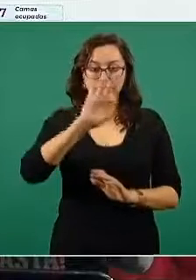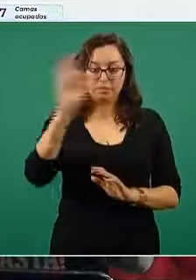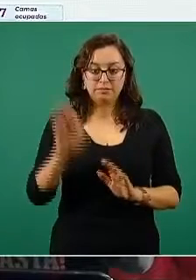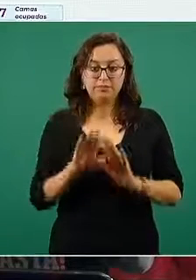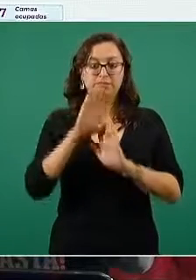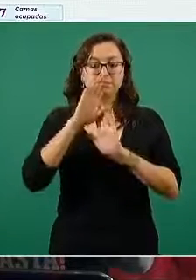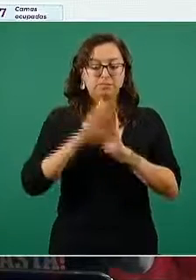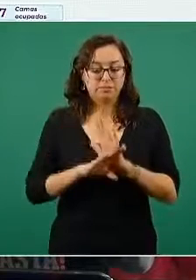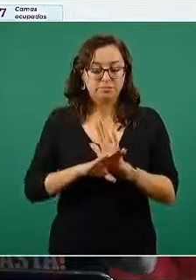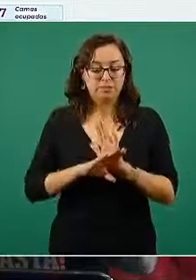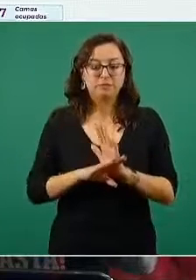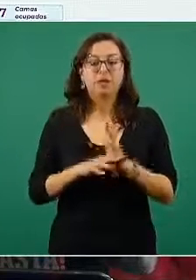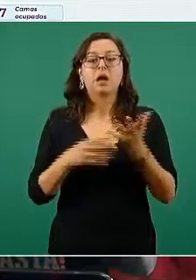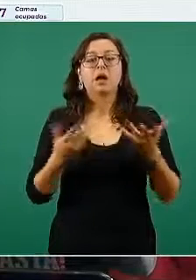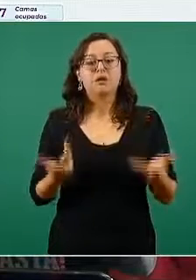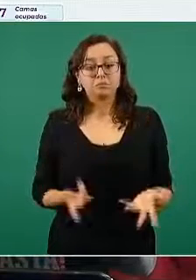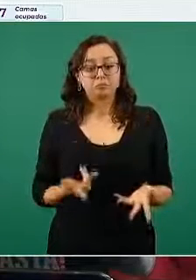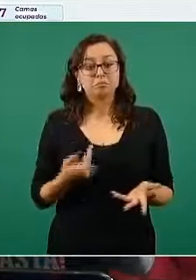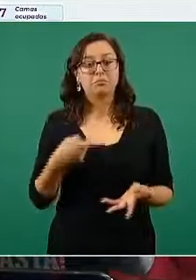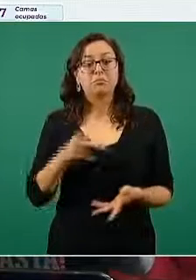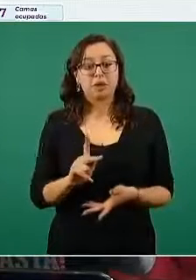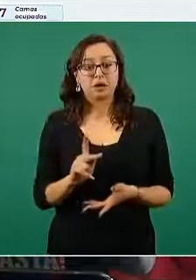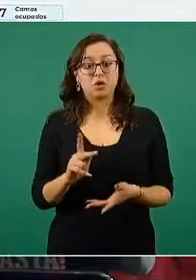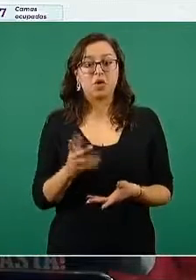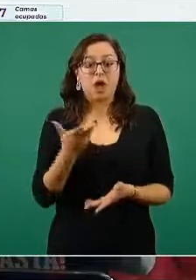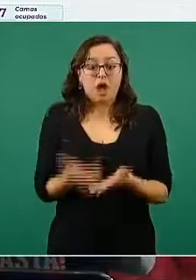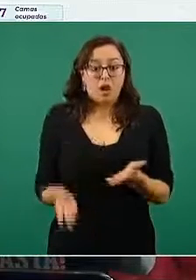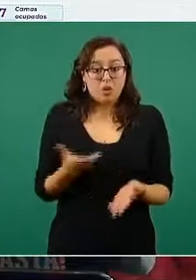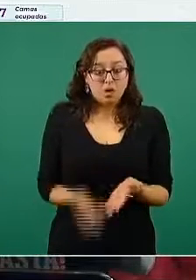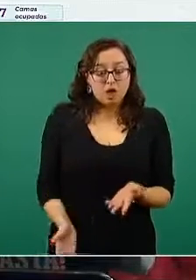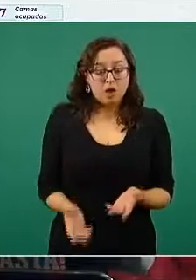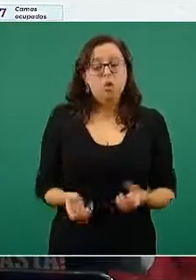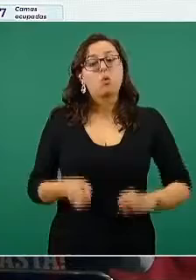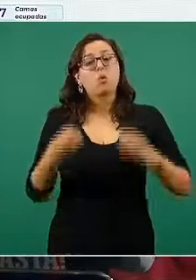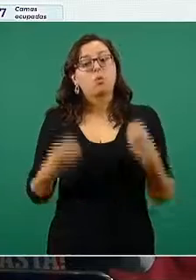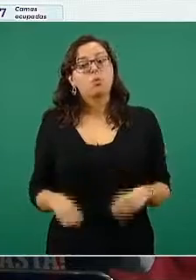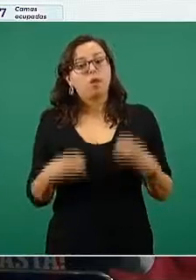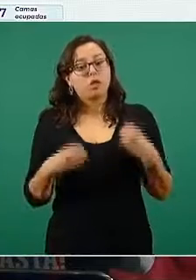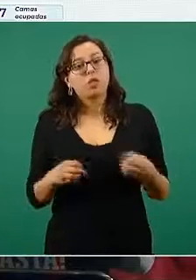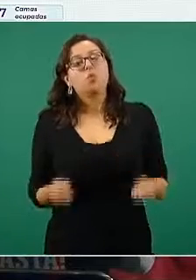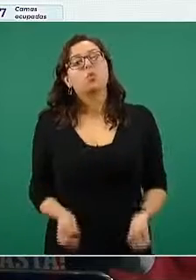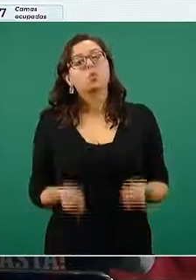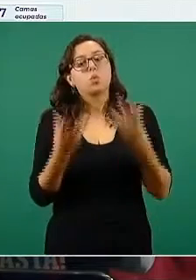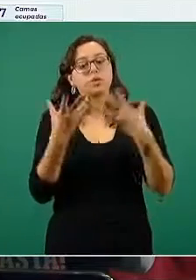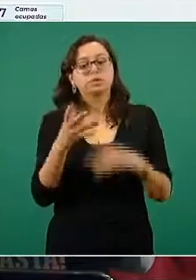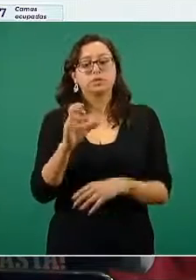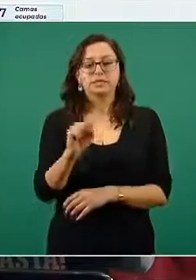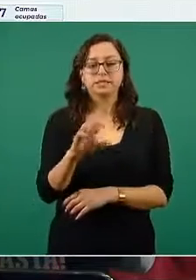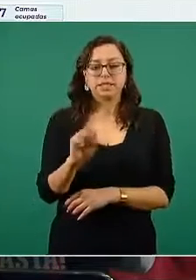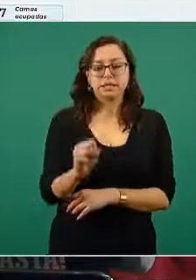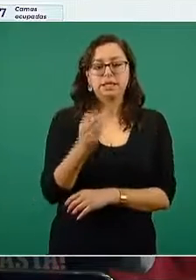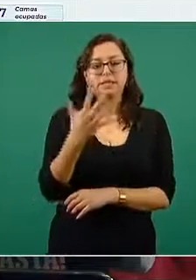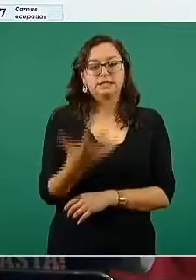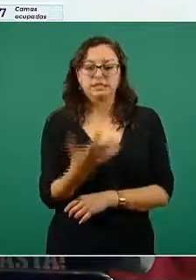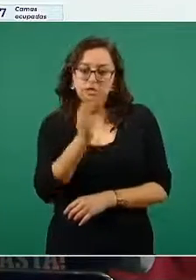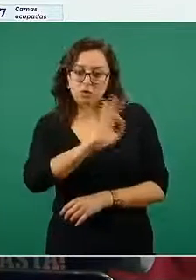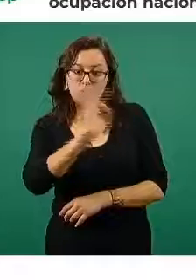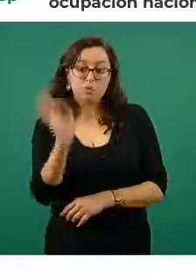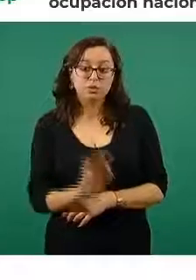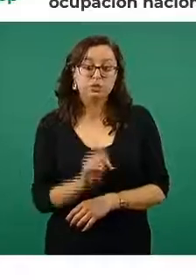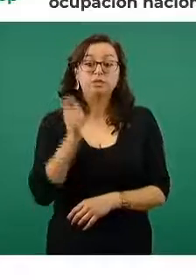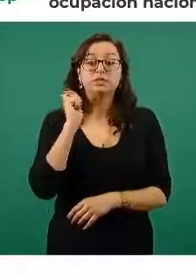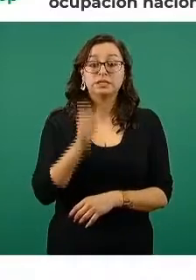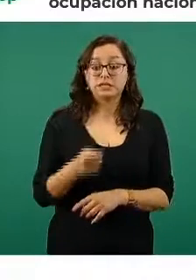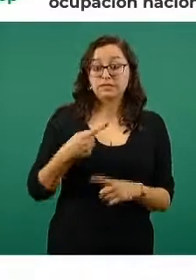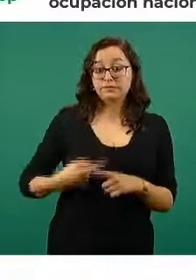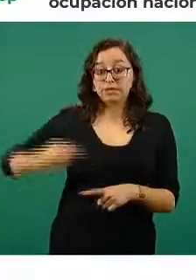la redundancia, sino que además presenta solo un 65% de ocupación, es decir, de un 71% a una